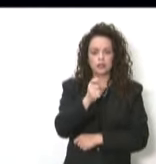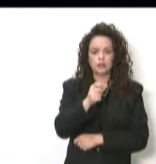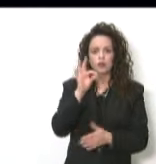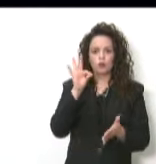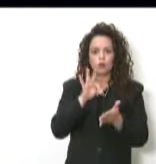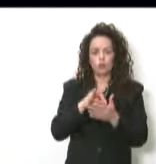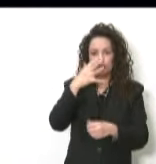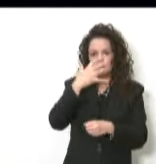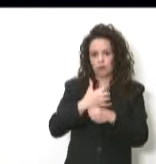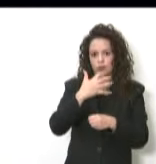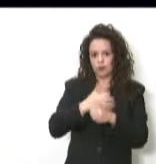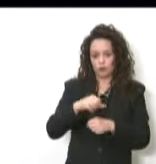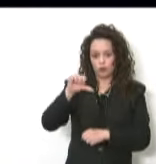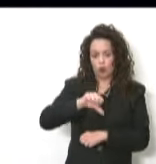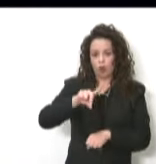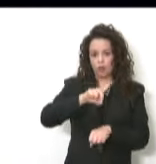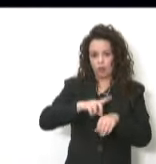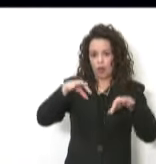del orden del día,